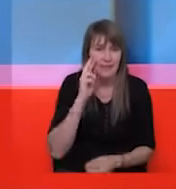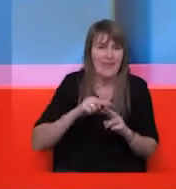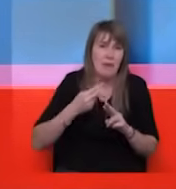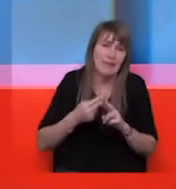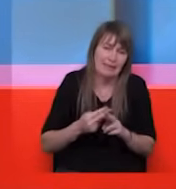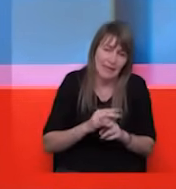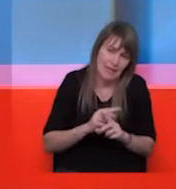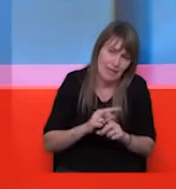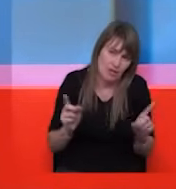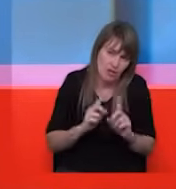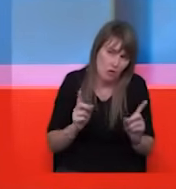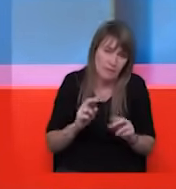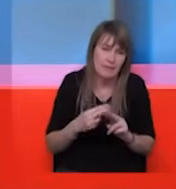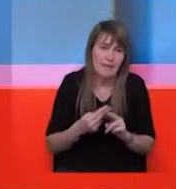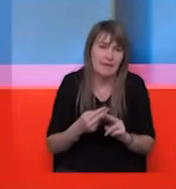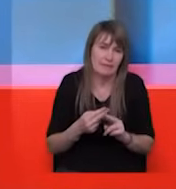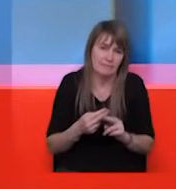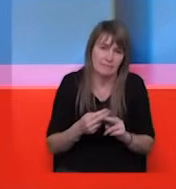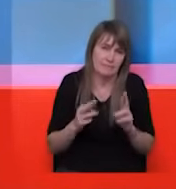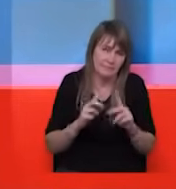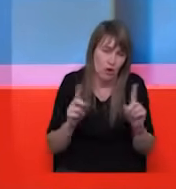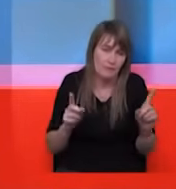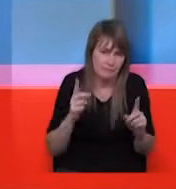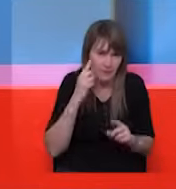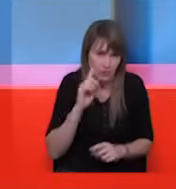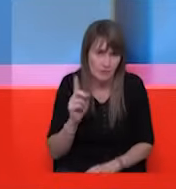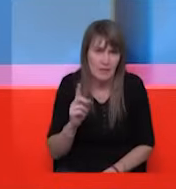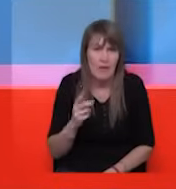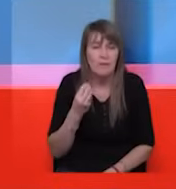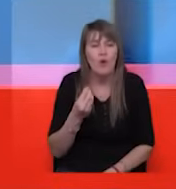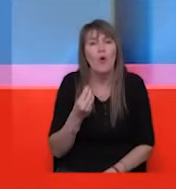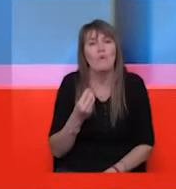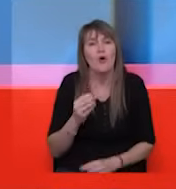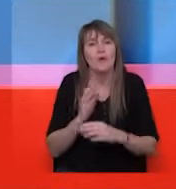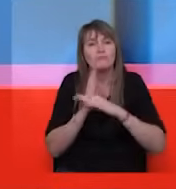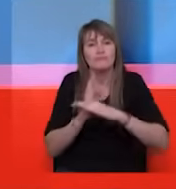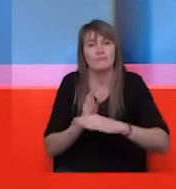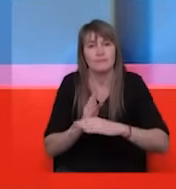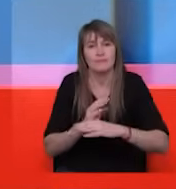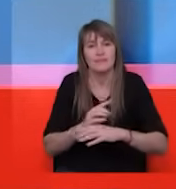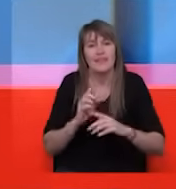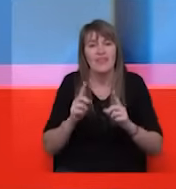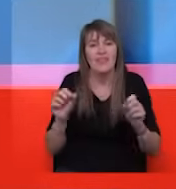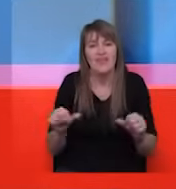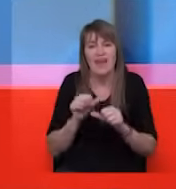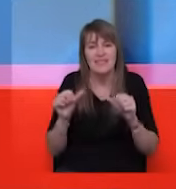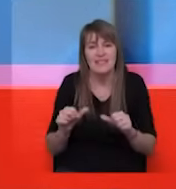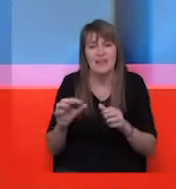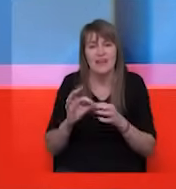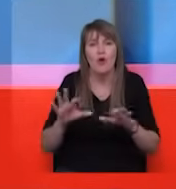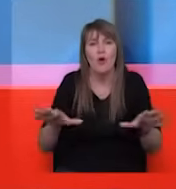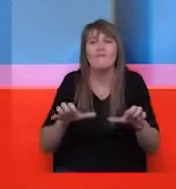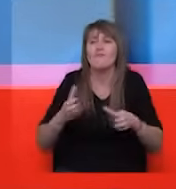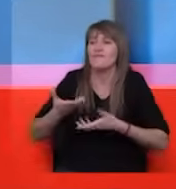repetir, pero la mejor forma de que no se repita es fortalecer cada vez más los lazos de